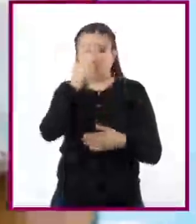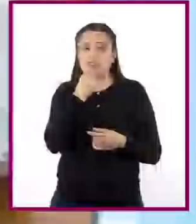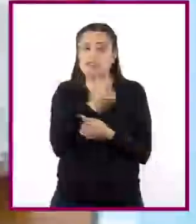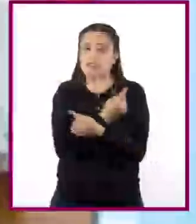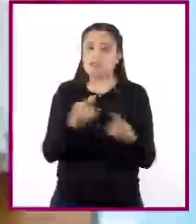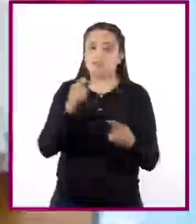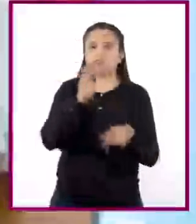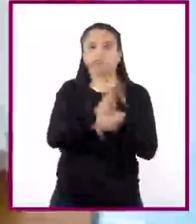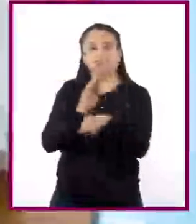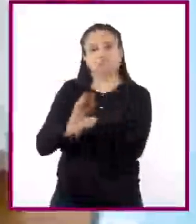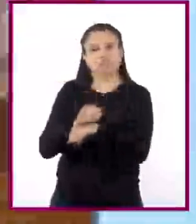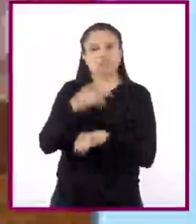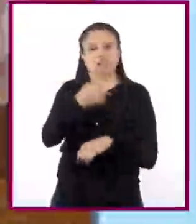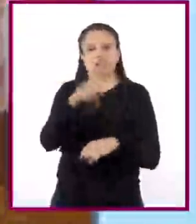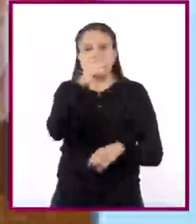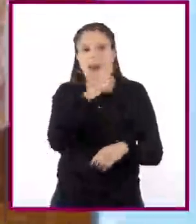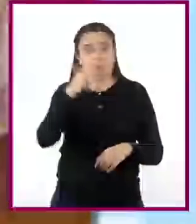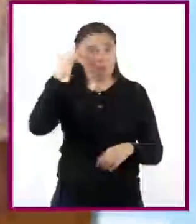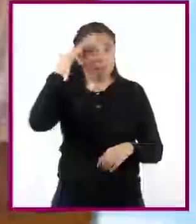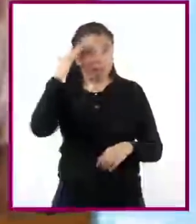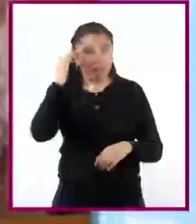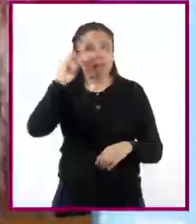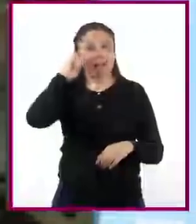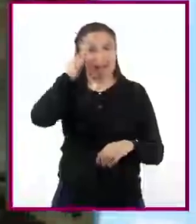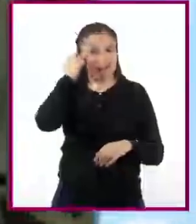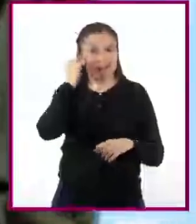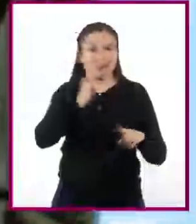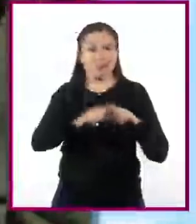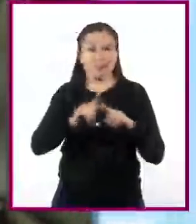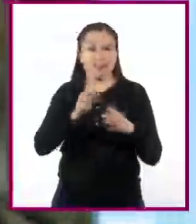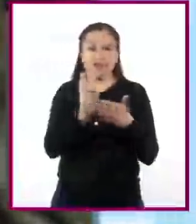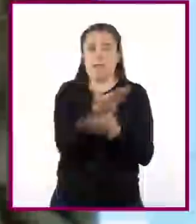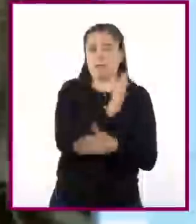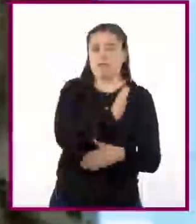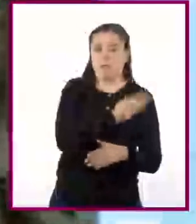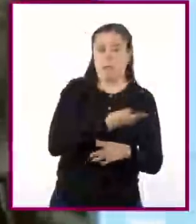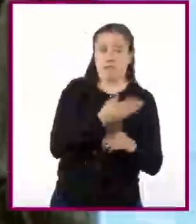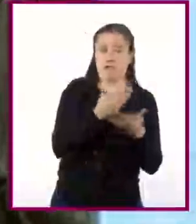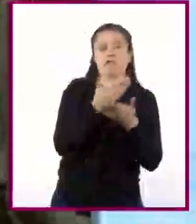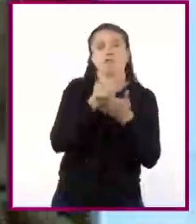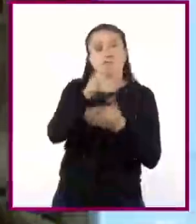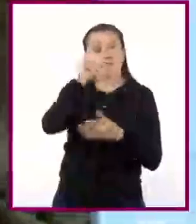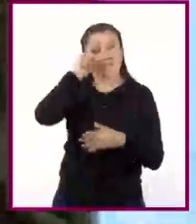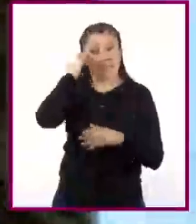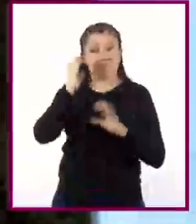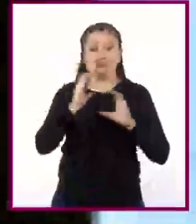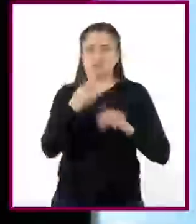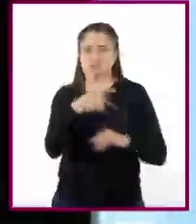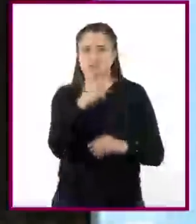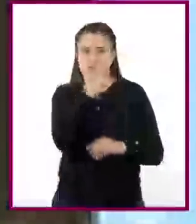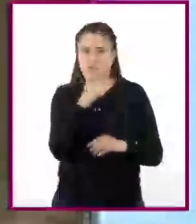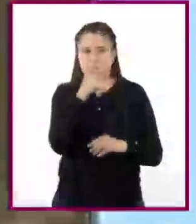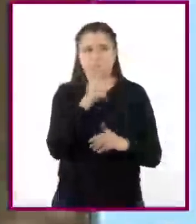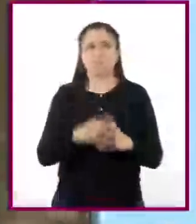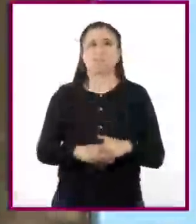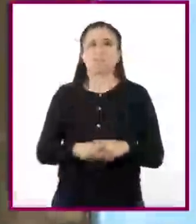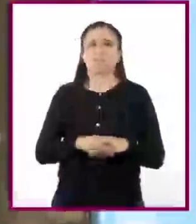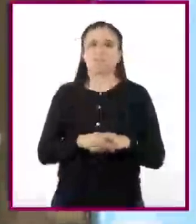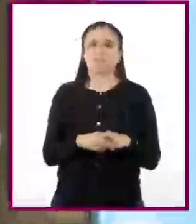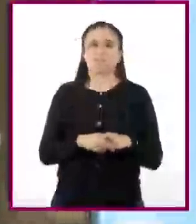indígenas de aprender su lengua materna, además del español, que es el idioma oficial de nuestro país.